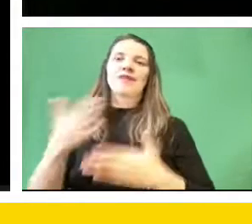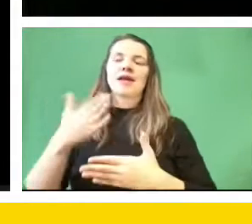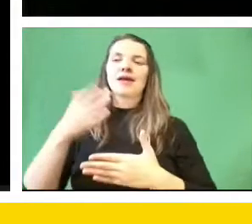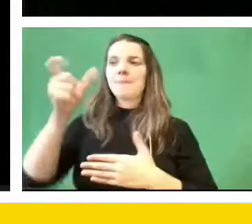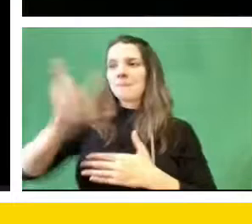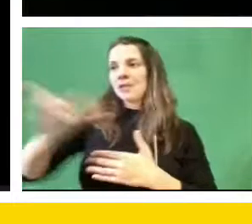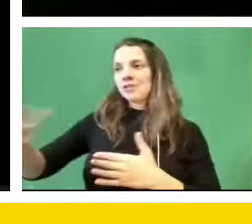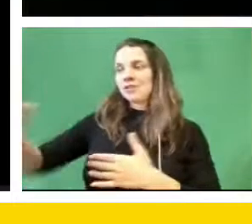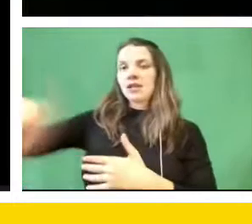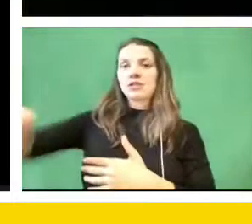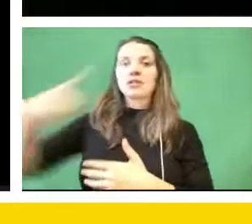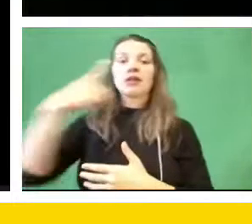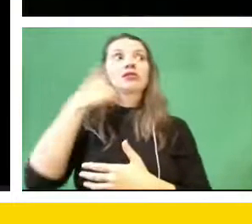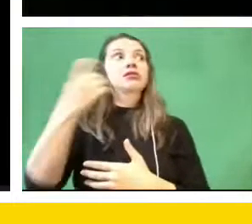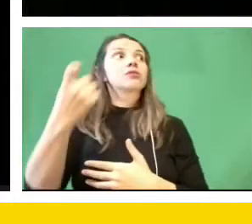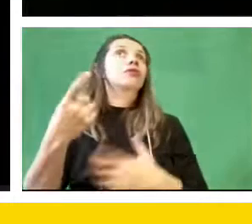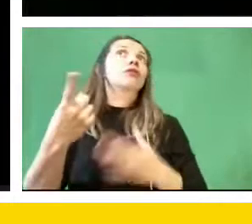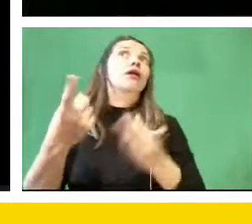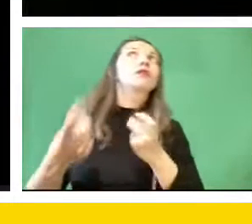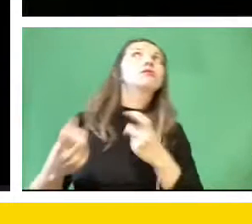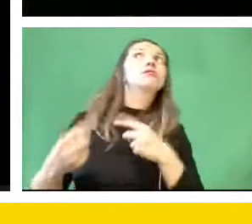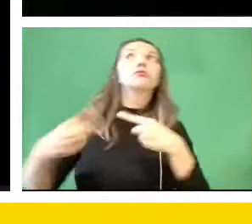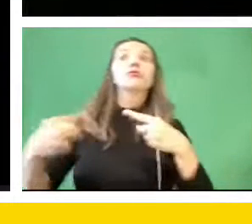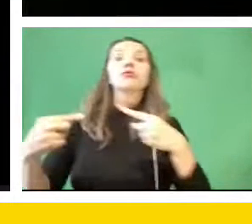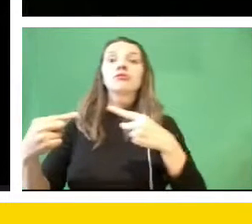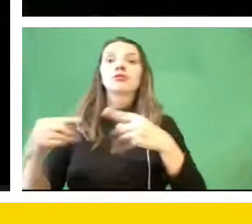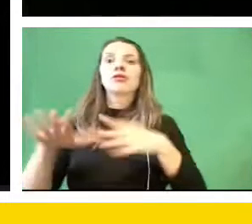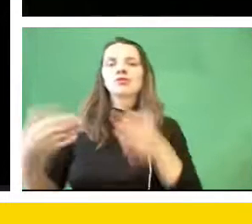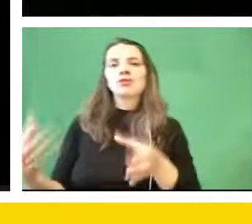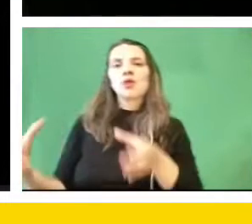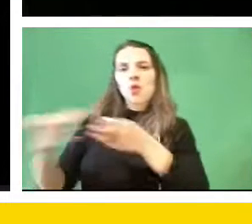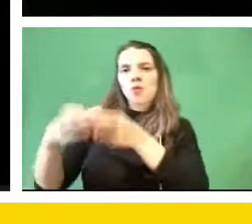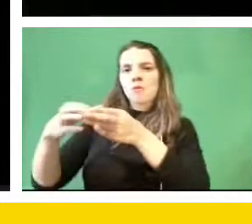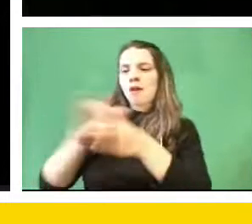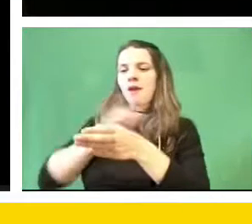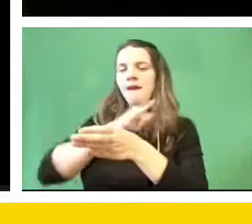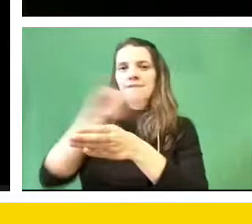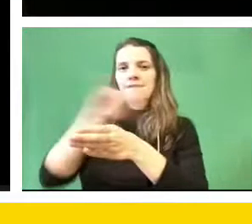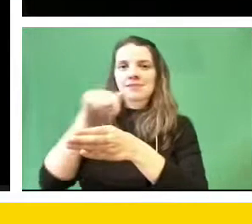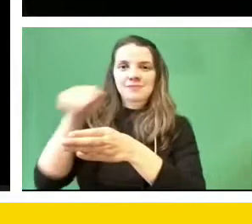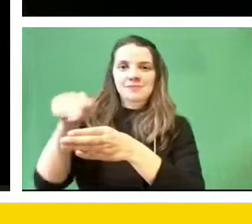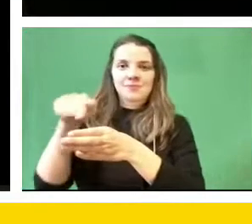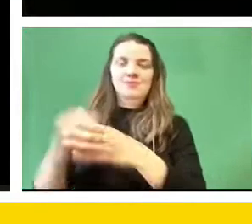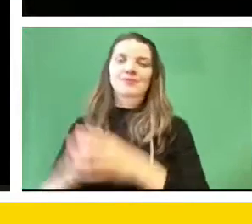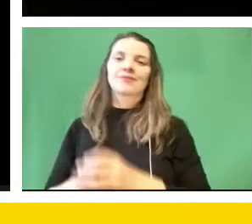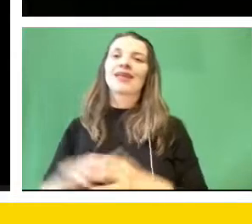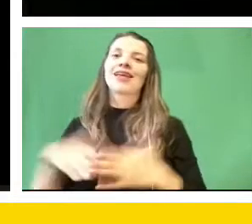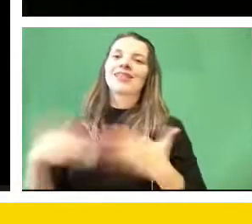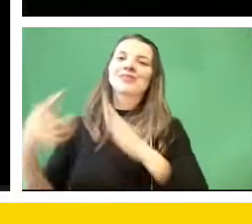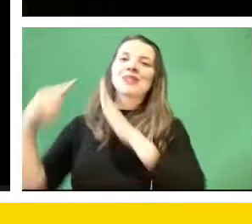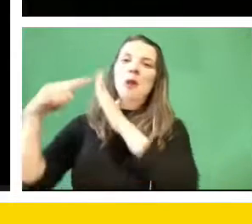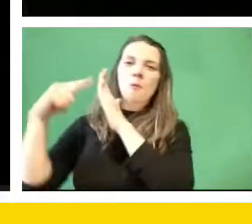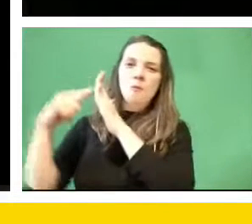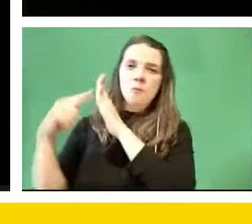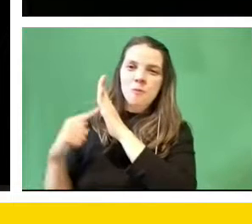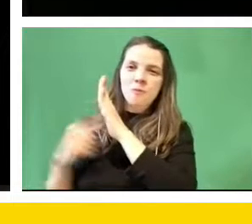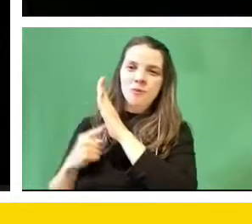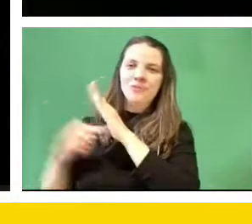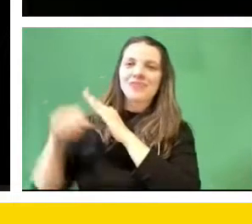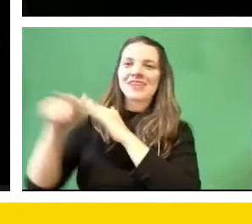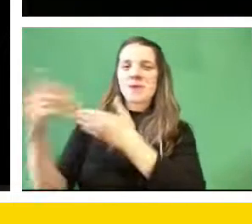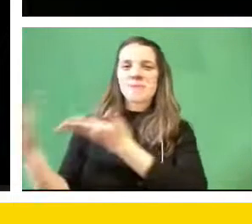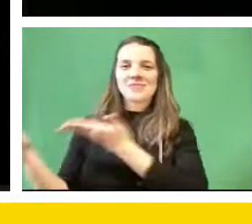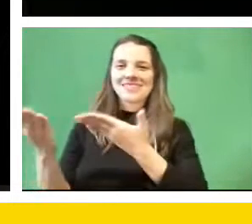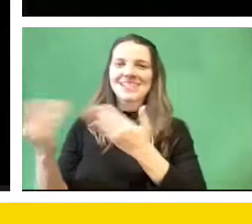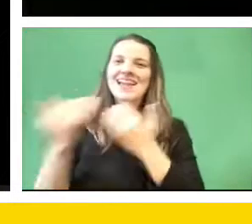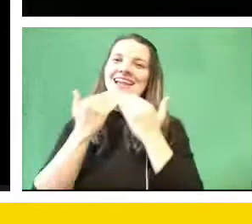y en la relación que un usuario pueda tener con su entorno. Esto era básicamente mi presentación. Muchísimas gracias a todos y